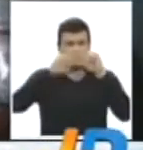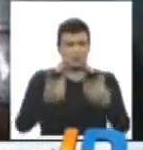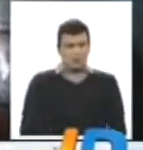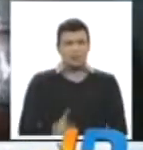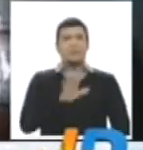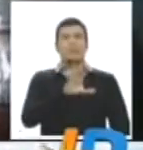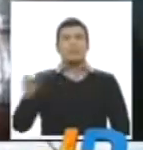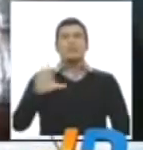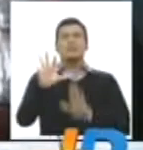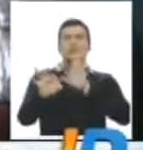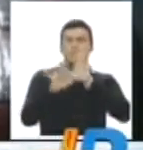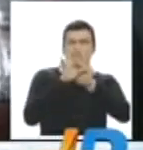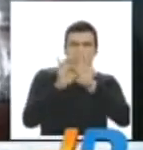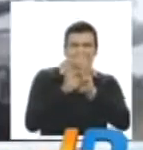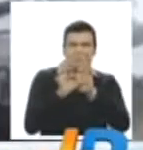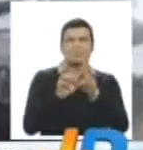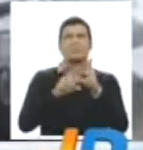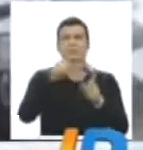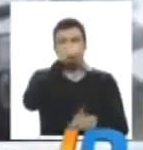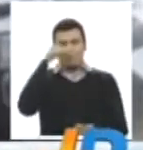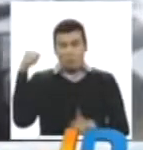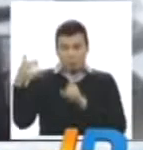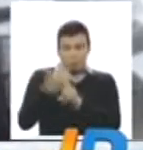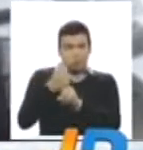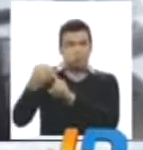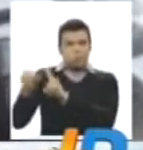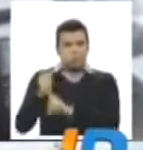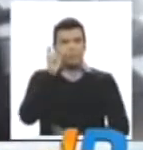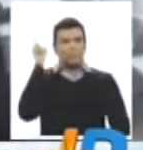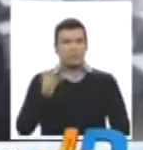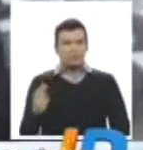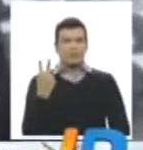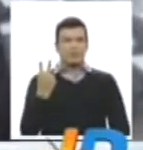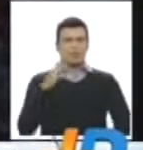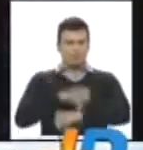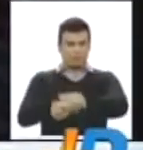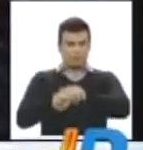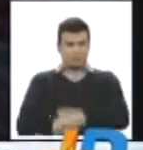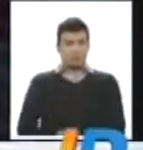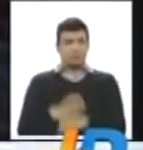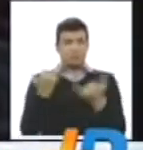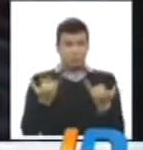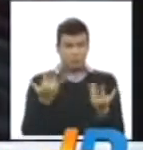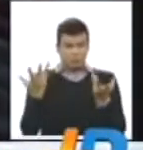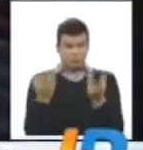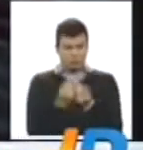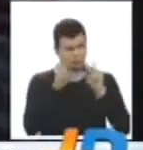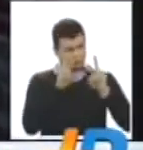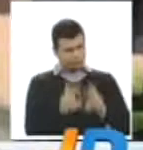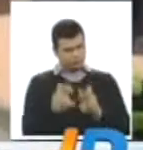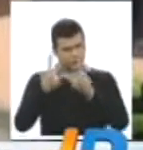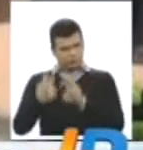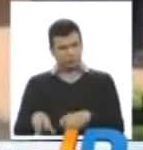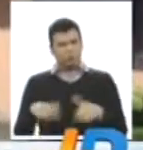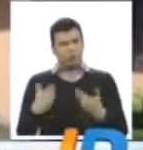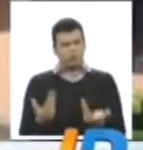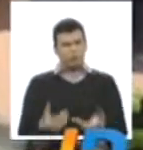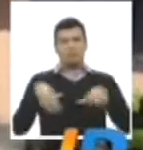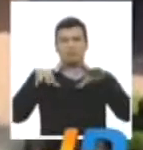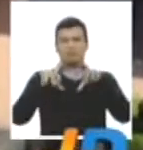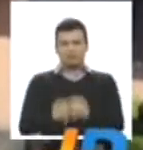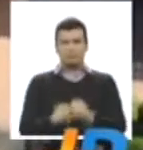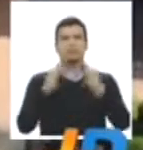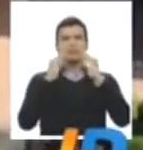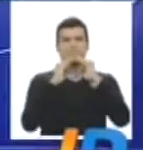500 dosis de marihuana y bazuco fueron halladas en el lugar y dos personas capturadas. Ahora las autoridades estudian la posibilidad de expropiar